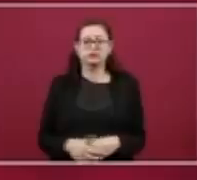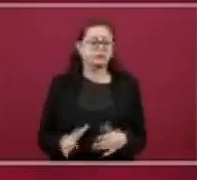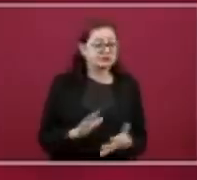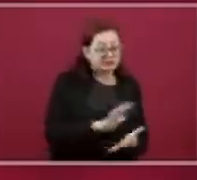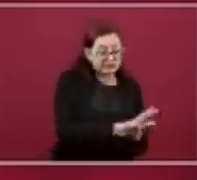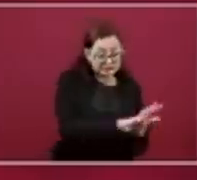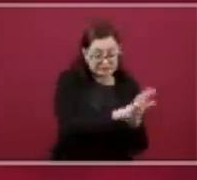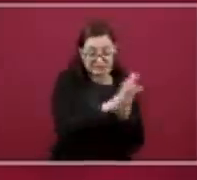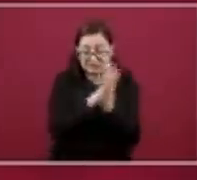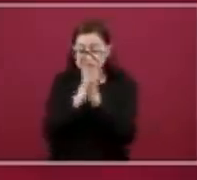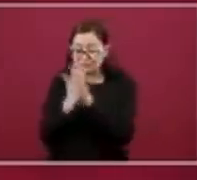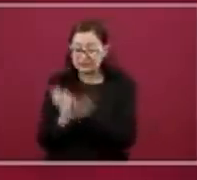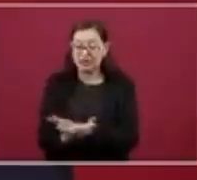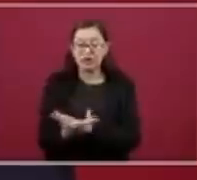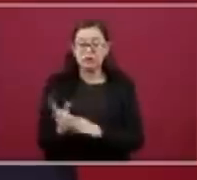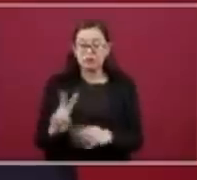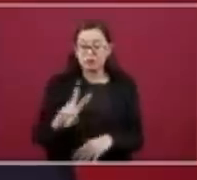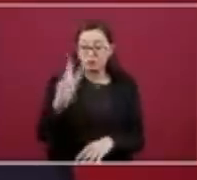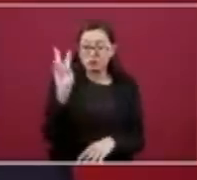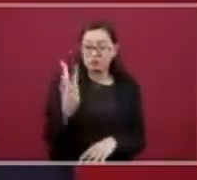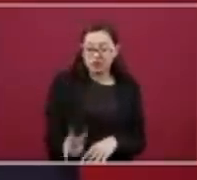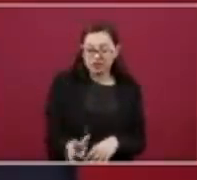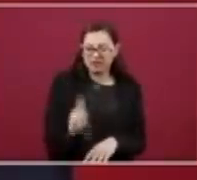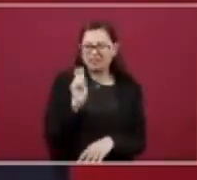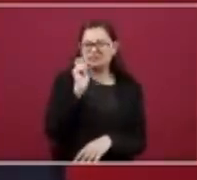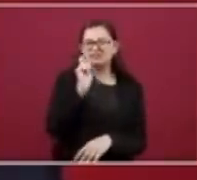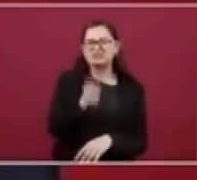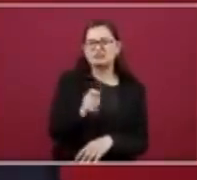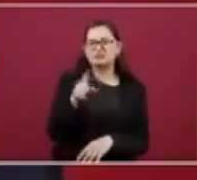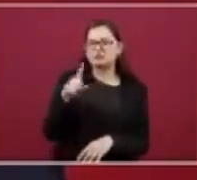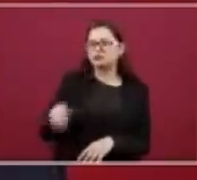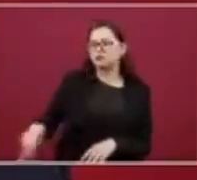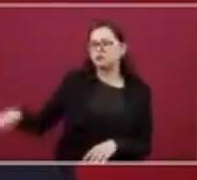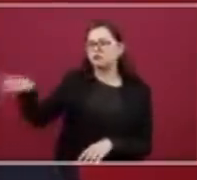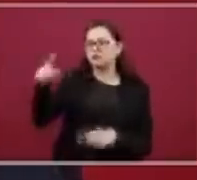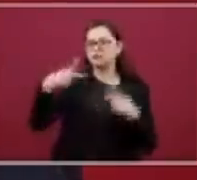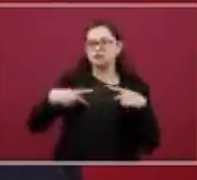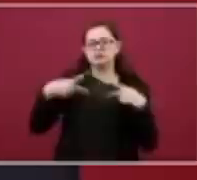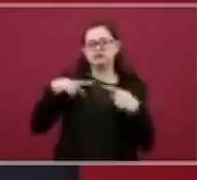verdadero tiene que ver con el cambio de mentalidad.